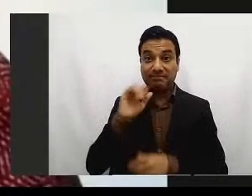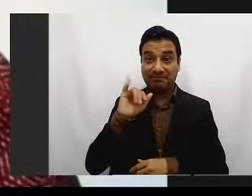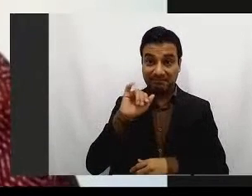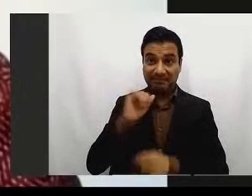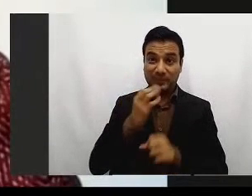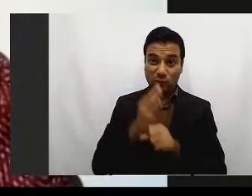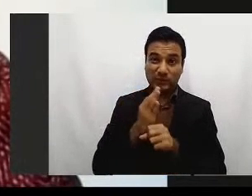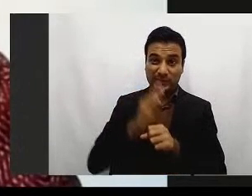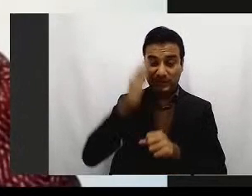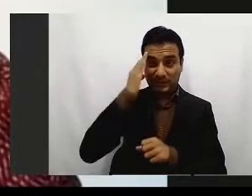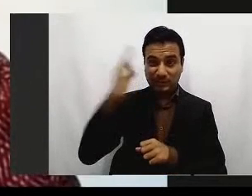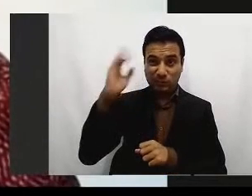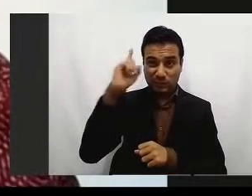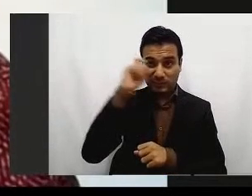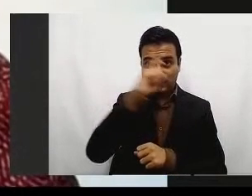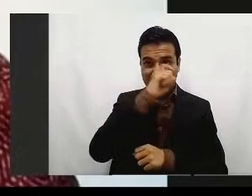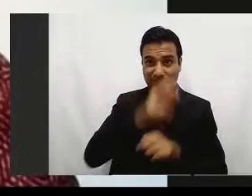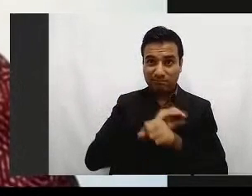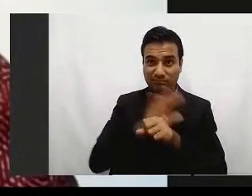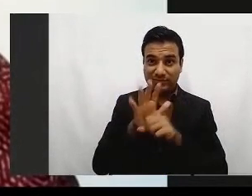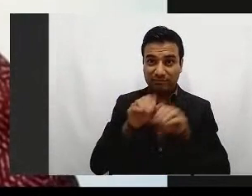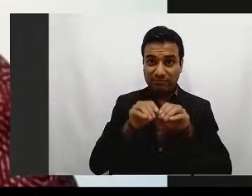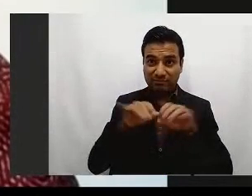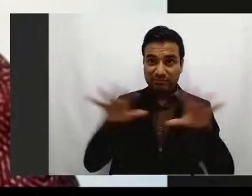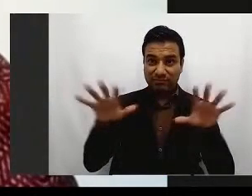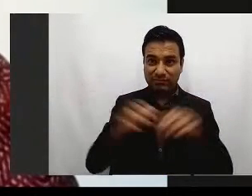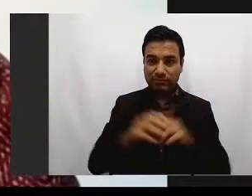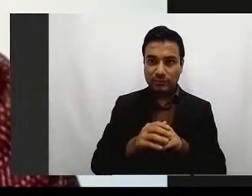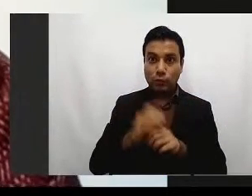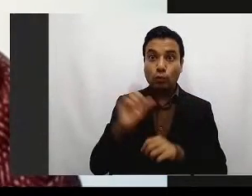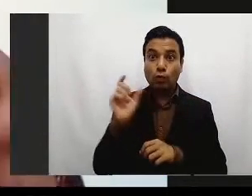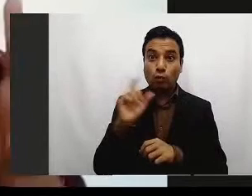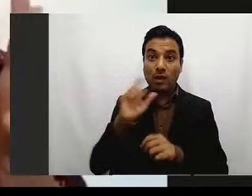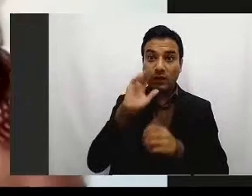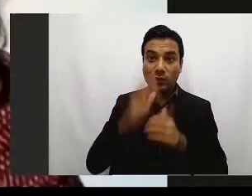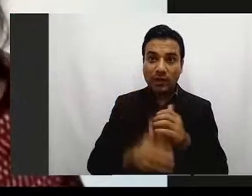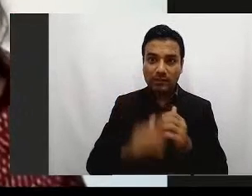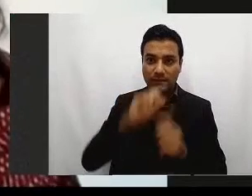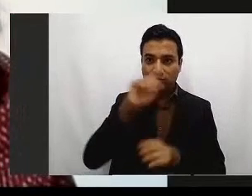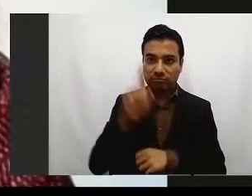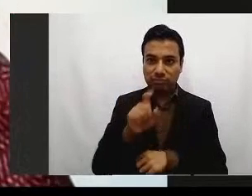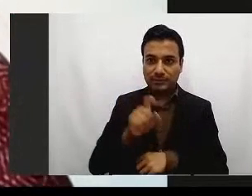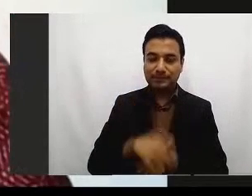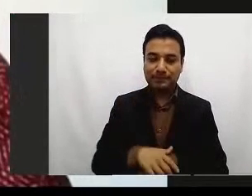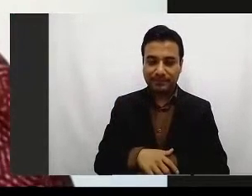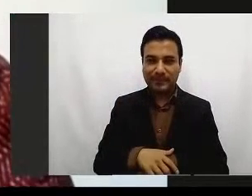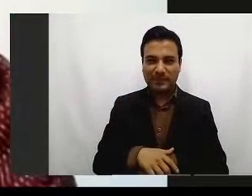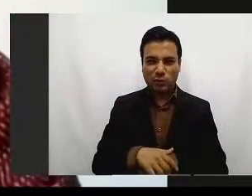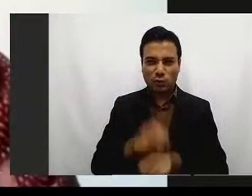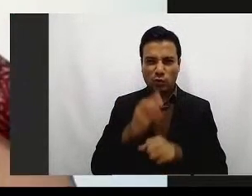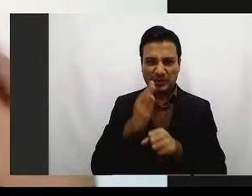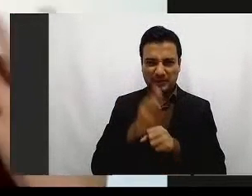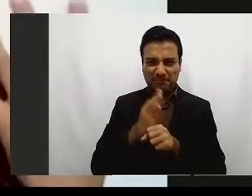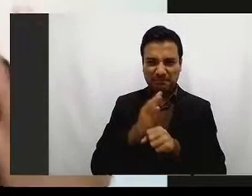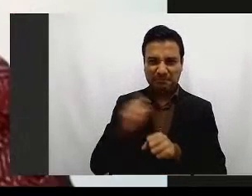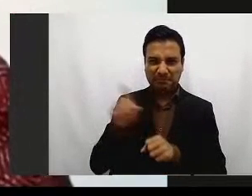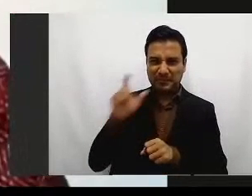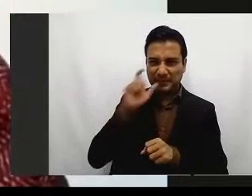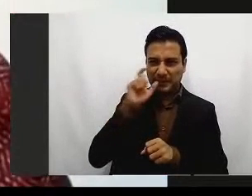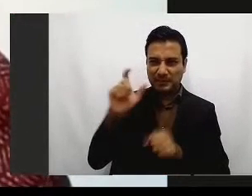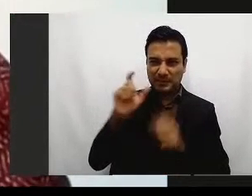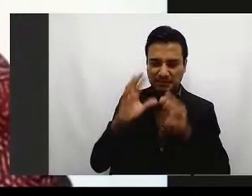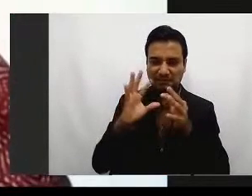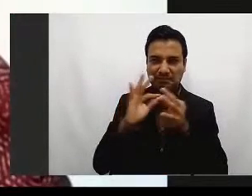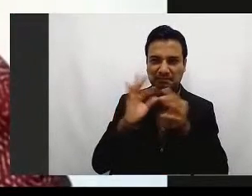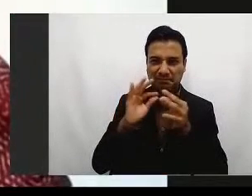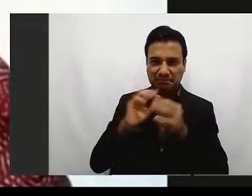de pandemia, que quién sabe cuánto más vayan a durar, pero bueno, pues justo abonando ahora este concepto que Megan nos explicó y al trabajo que